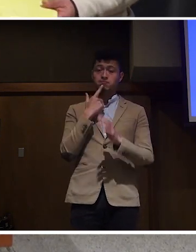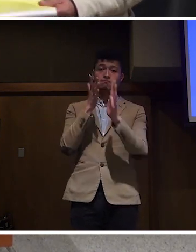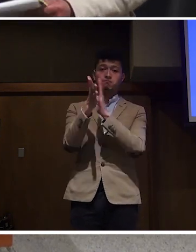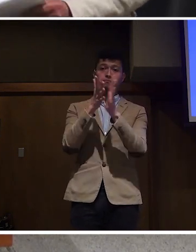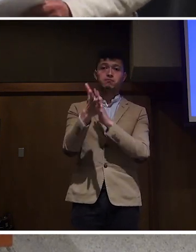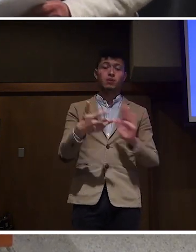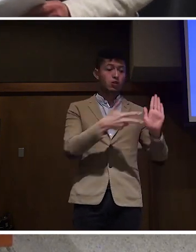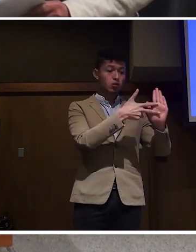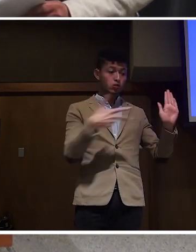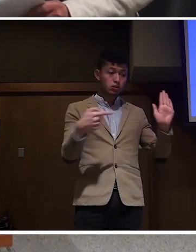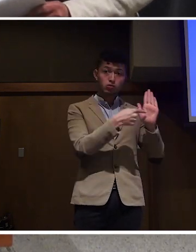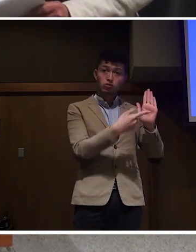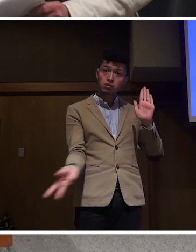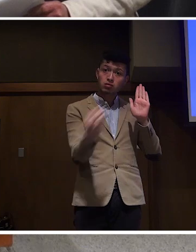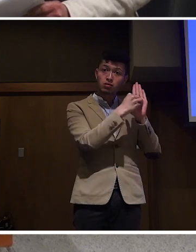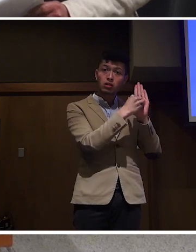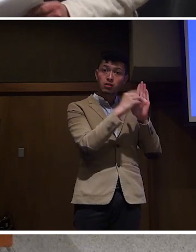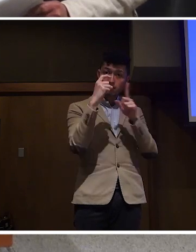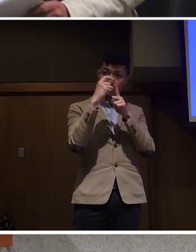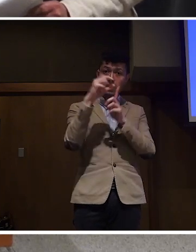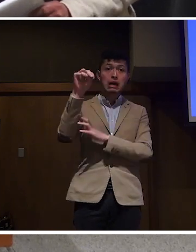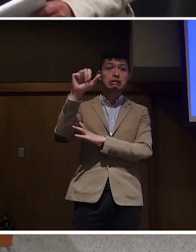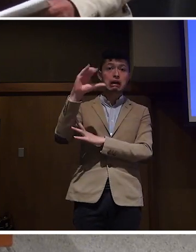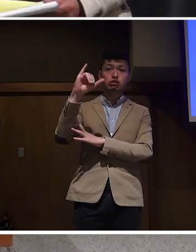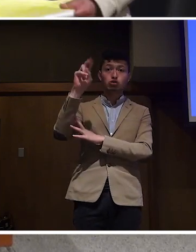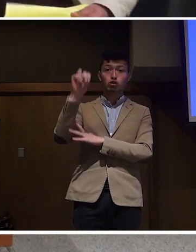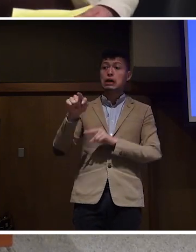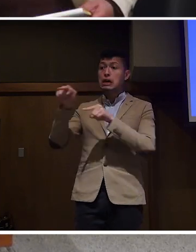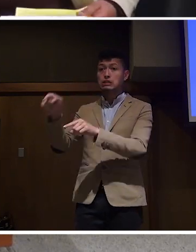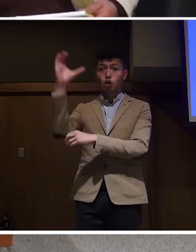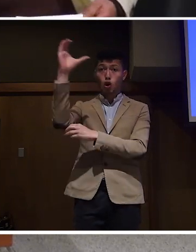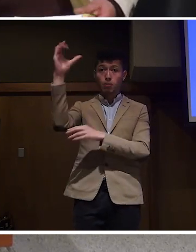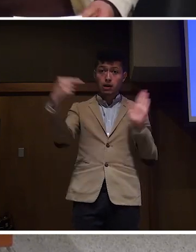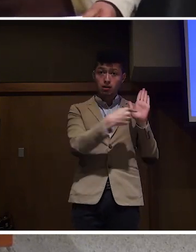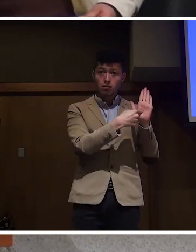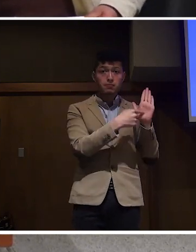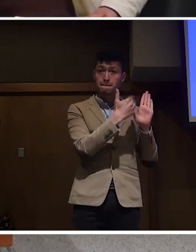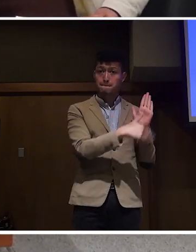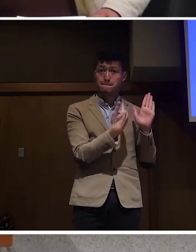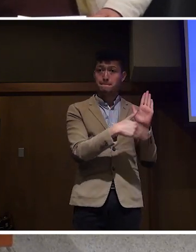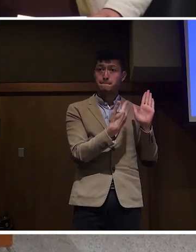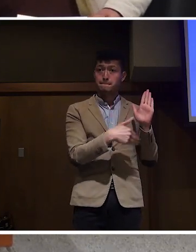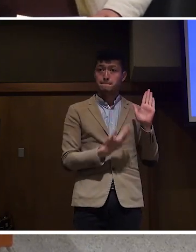constitucionalmente Colombia no está definida como una nación. Si uno revisa la Constitución de 1991,